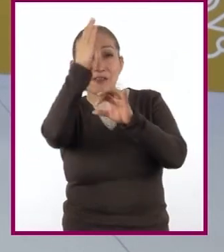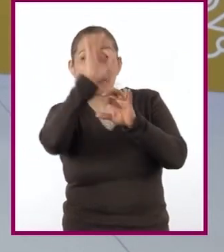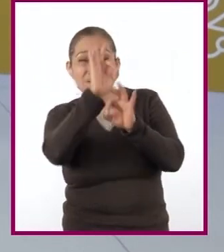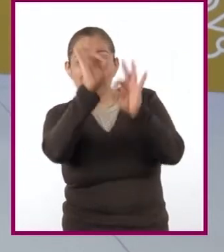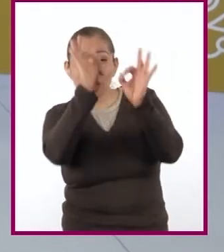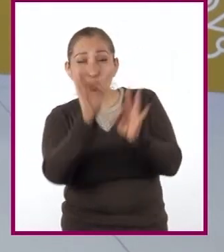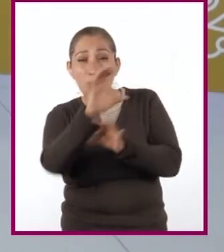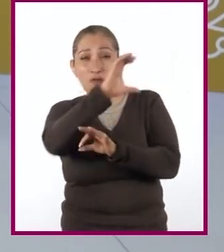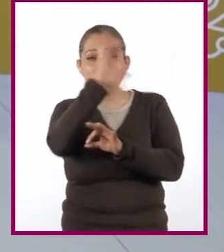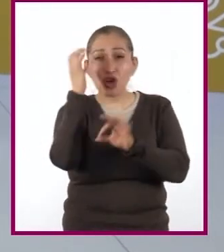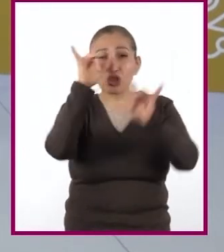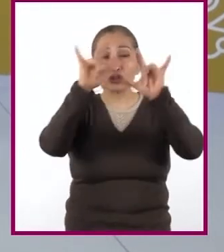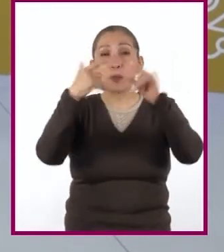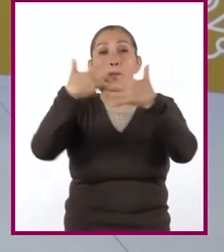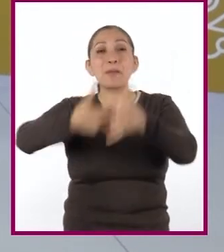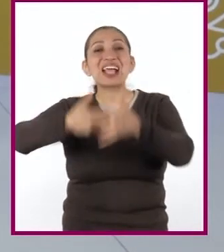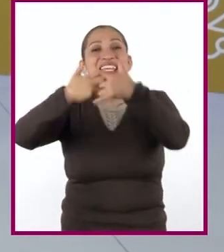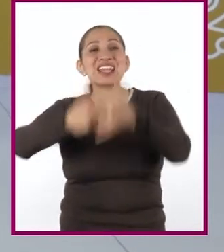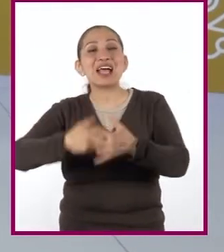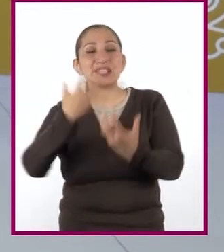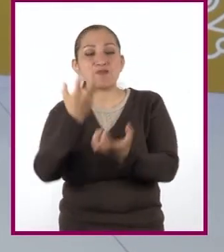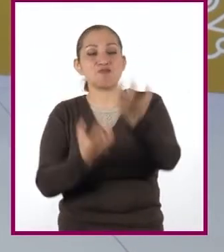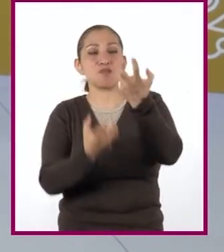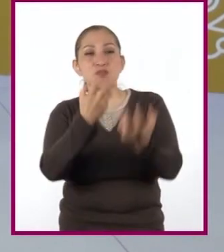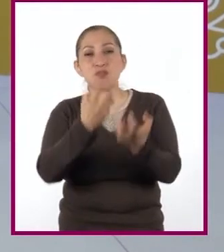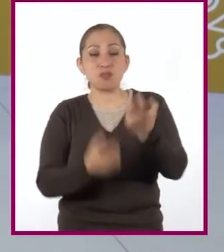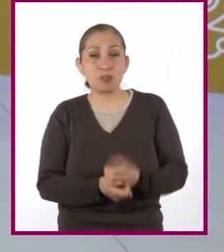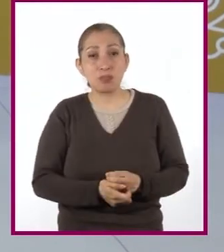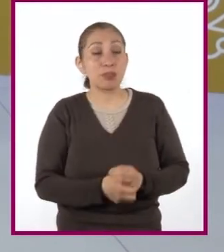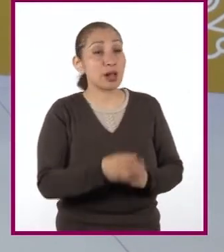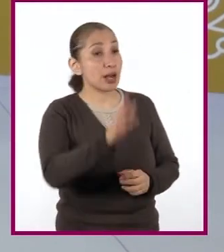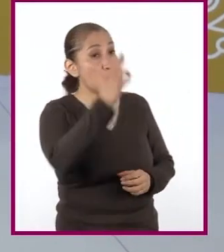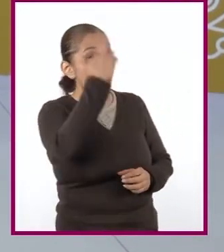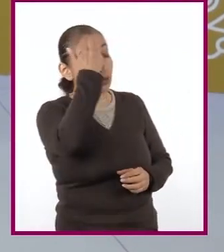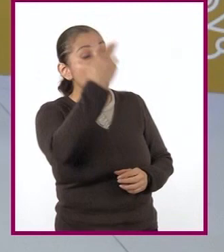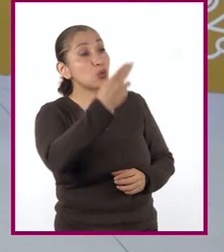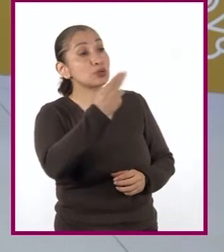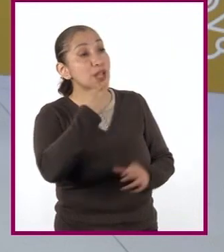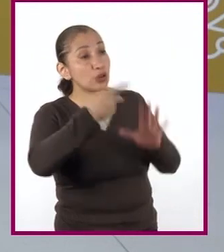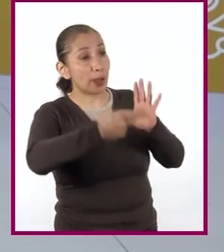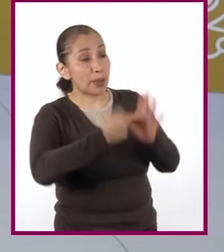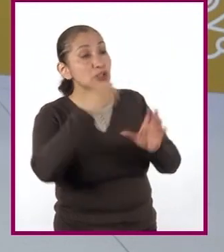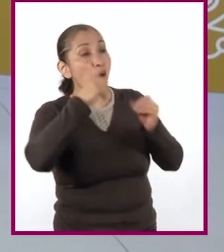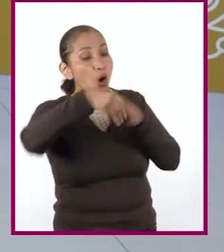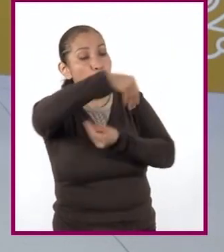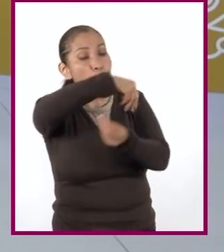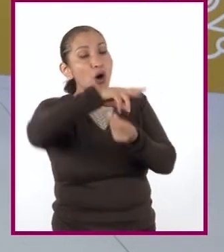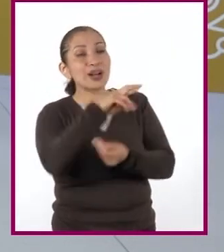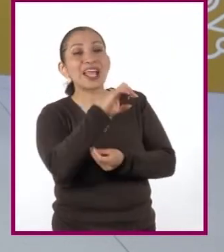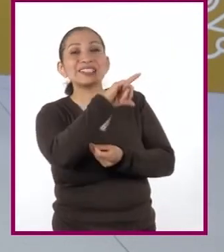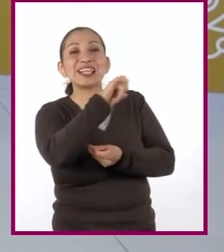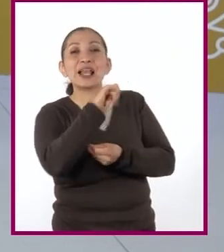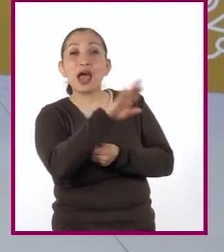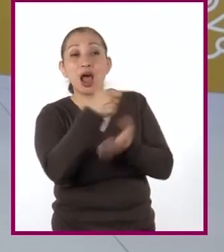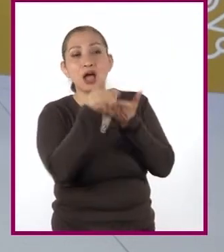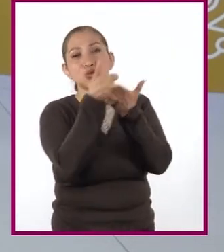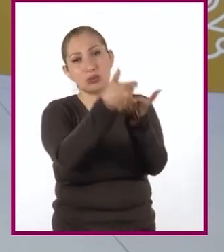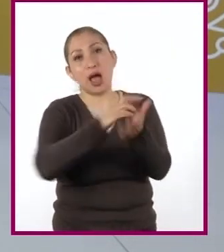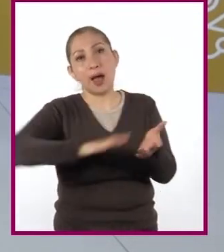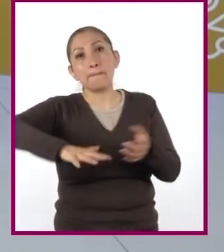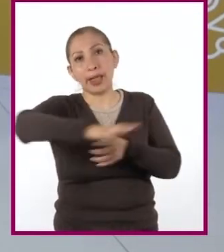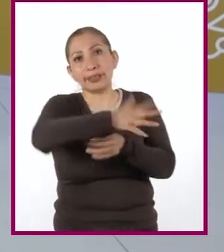de combustión. Recuerden que reciclar y reutilizar también es una manera de ayudar al